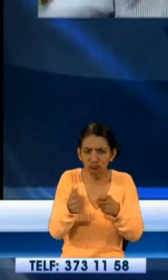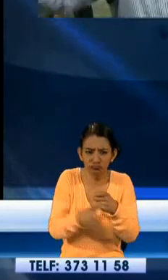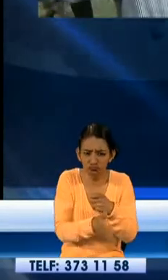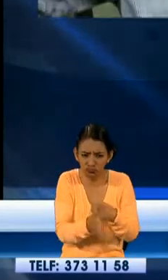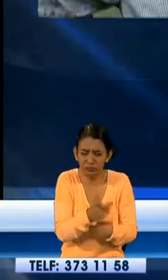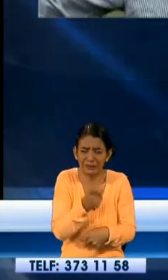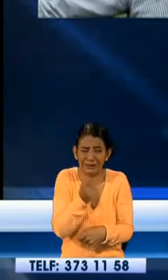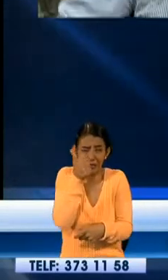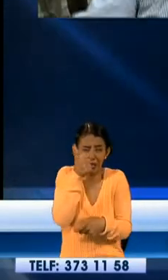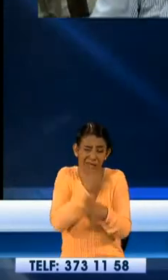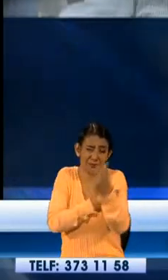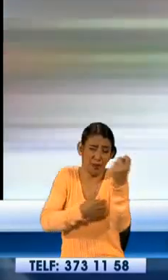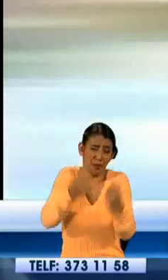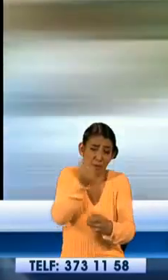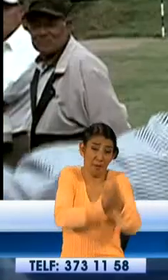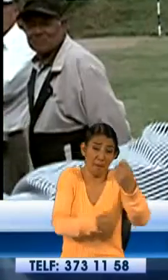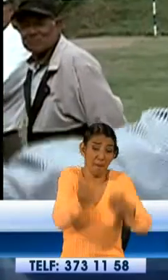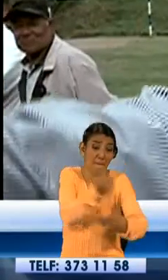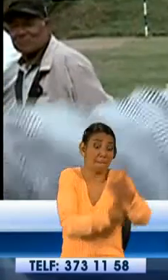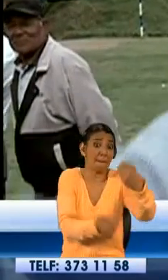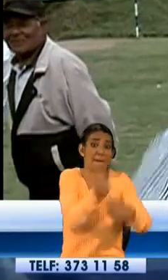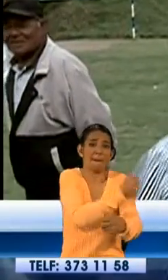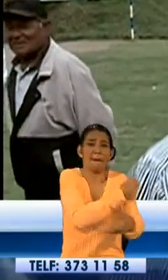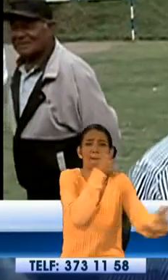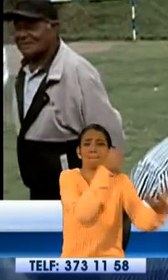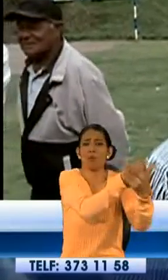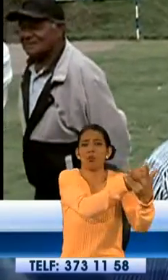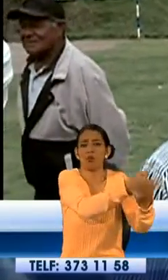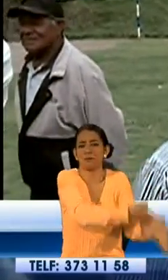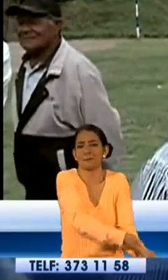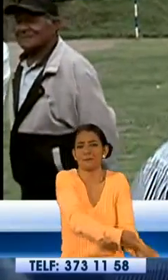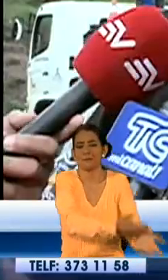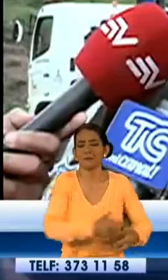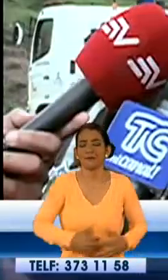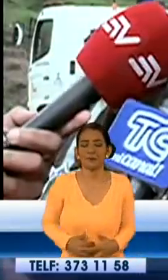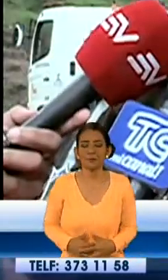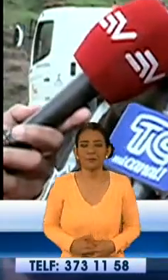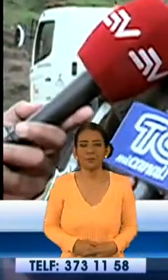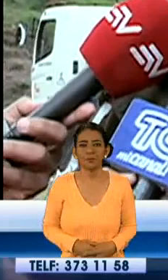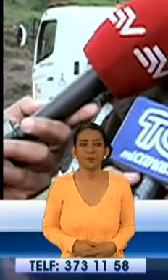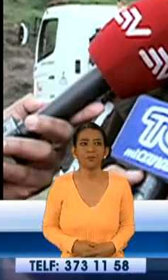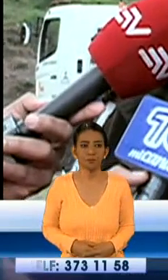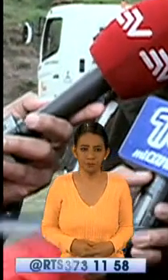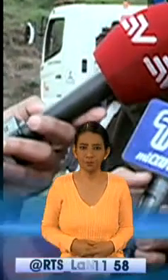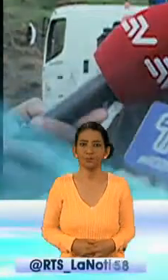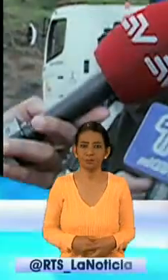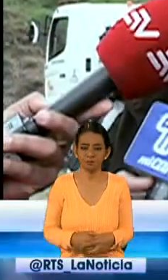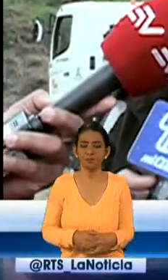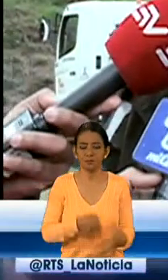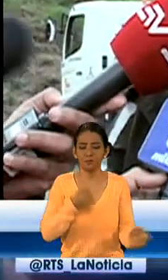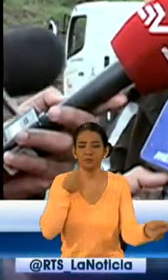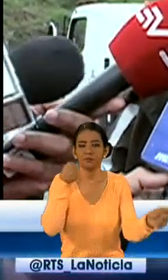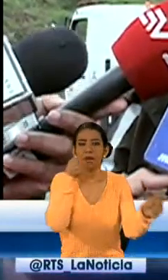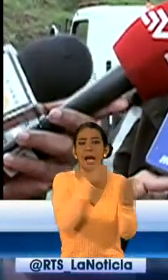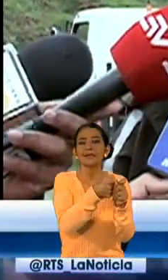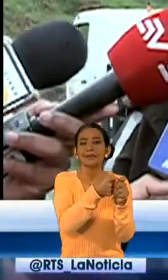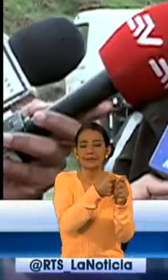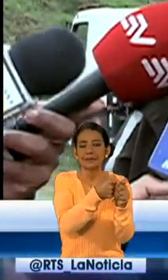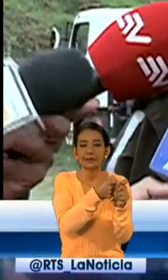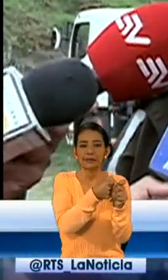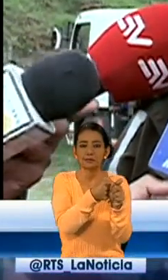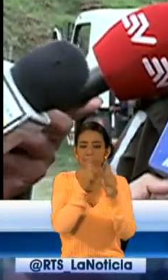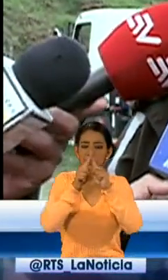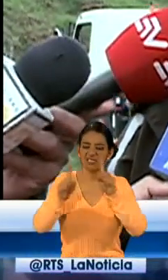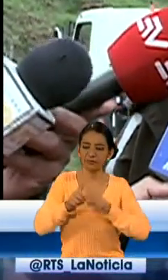se coge hacia un lado y se clava el bus para este lado. Bueno, un accidente de tránsito con varios